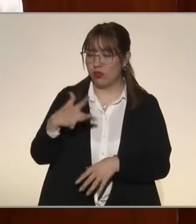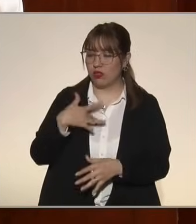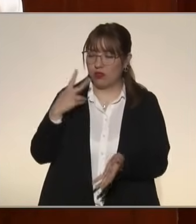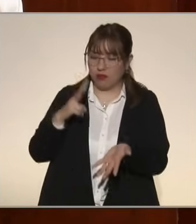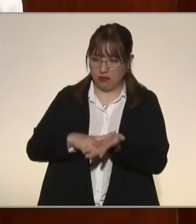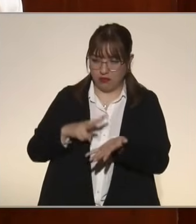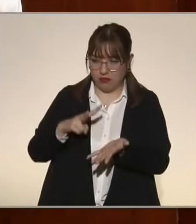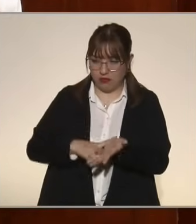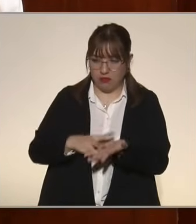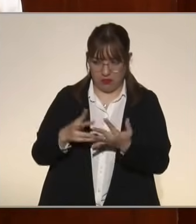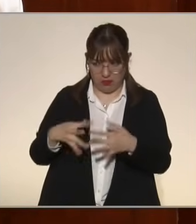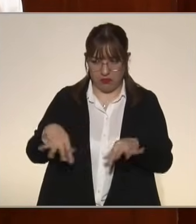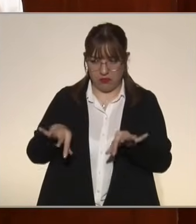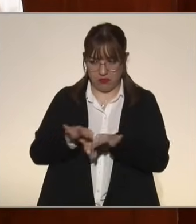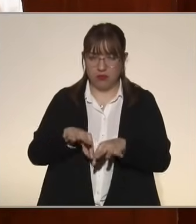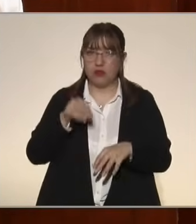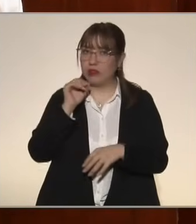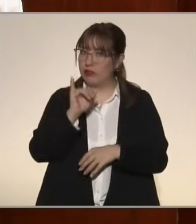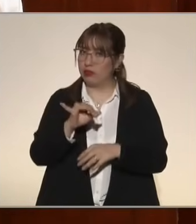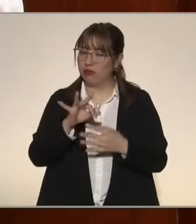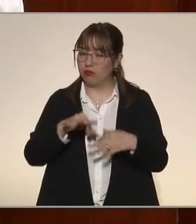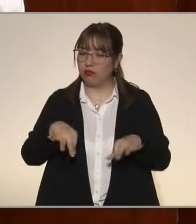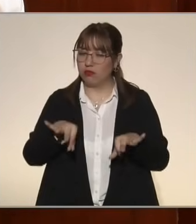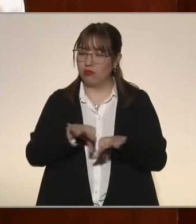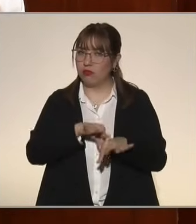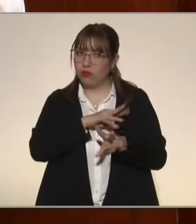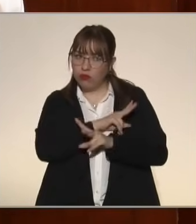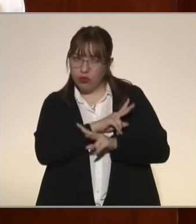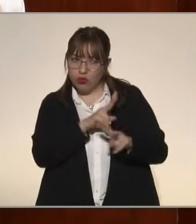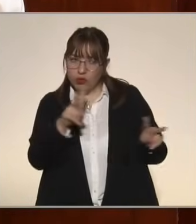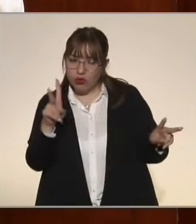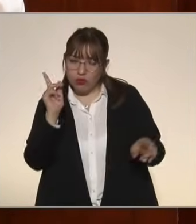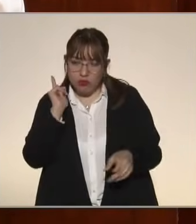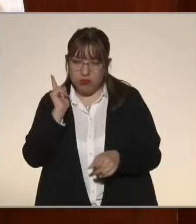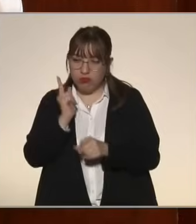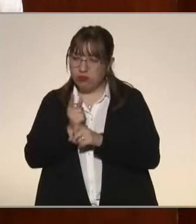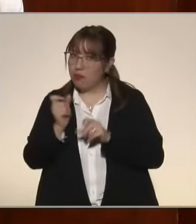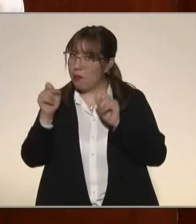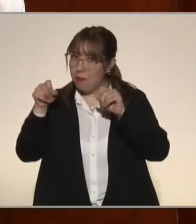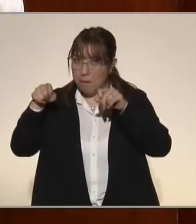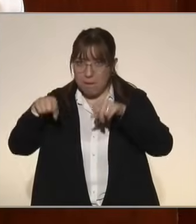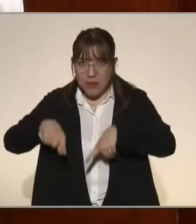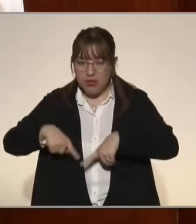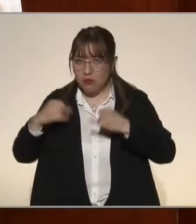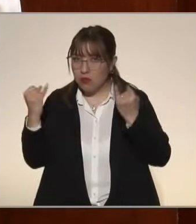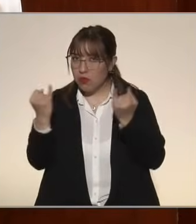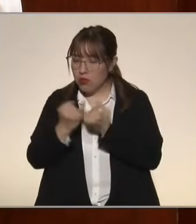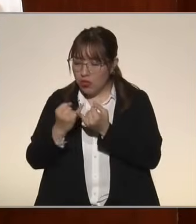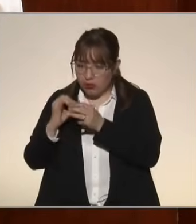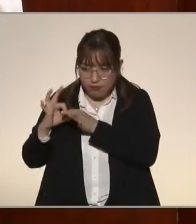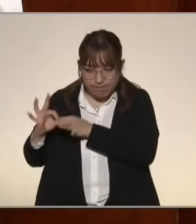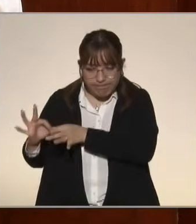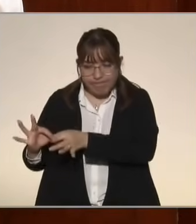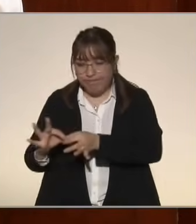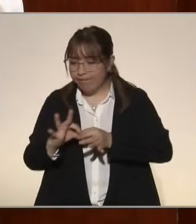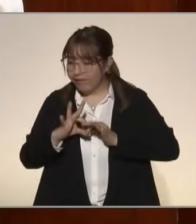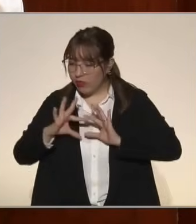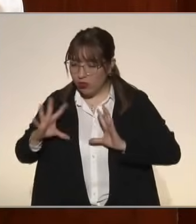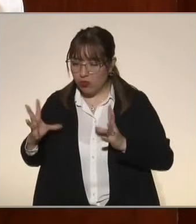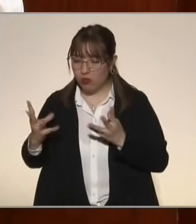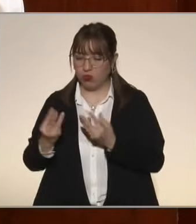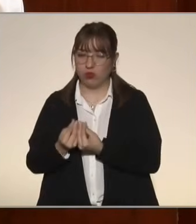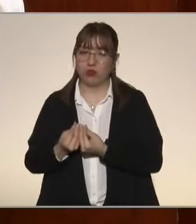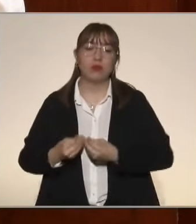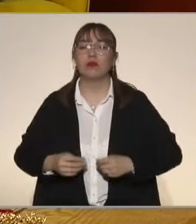dar cuenta que todos estábamos viviendo la misma situación en ese momento juntos. A veces en